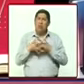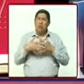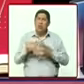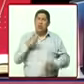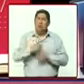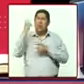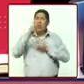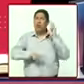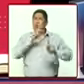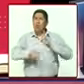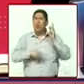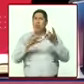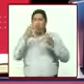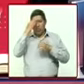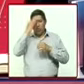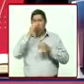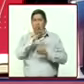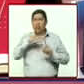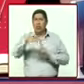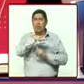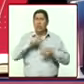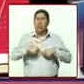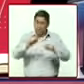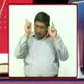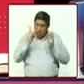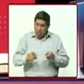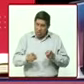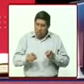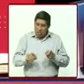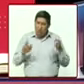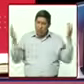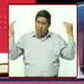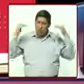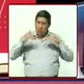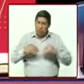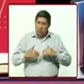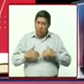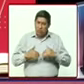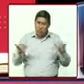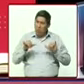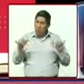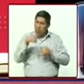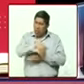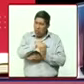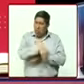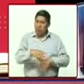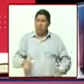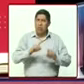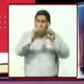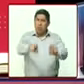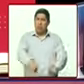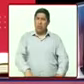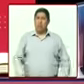la población. Quiero saber si la situación permanece siendo así tan caótica como en el día, Álvaro.